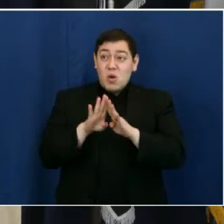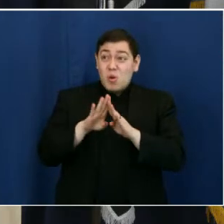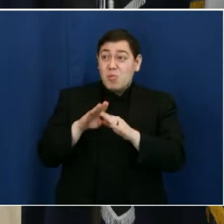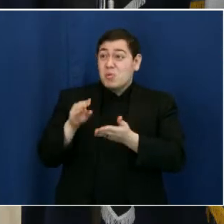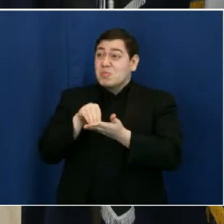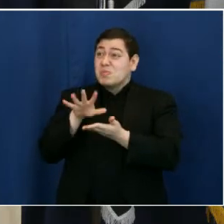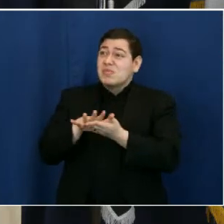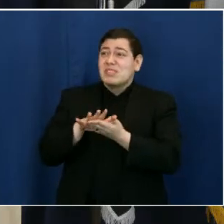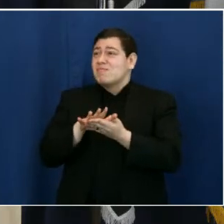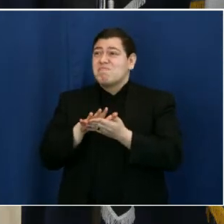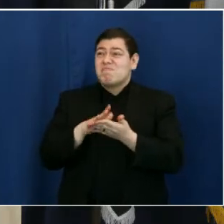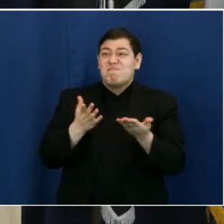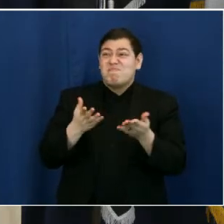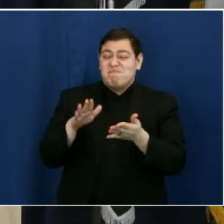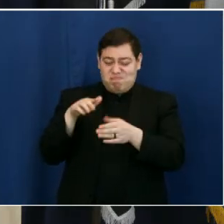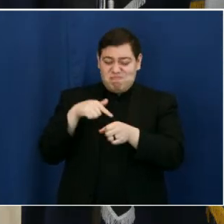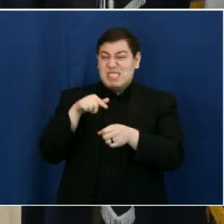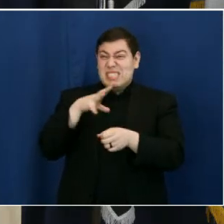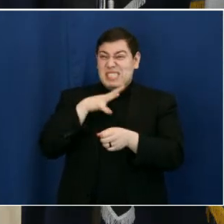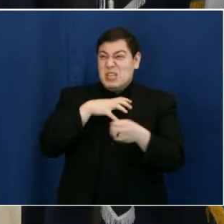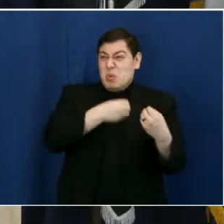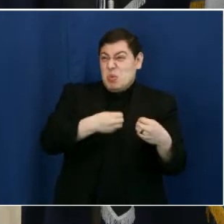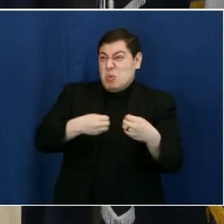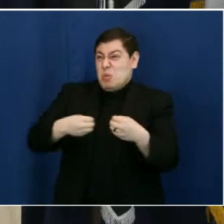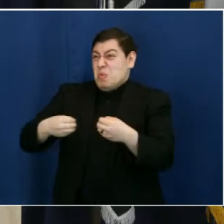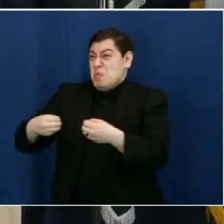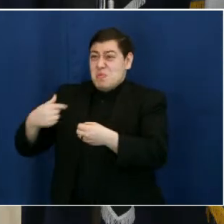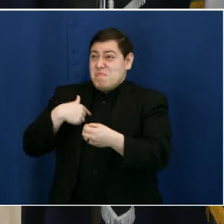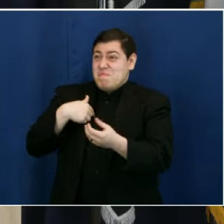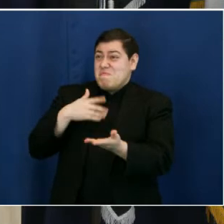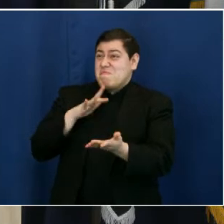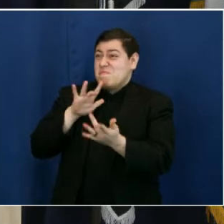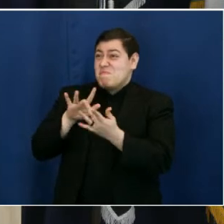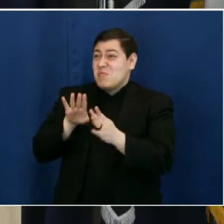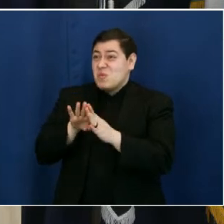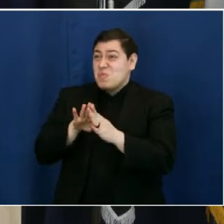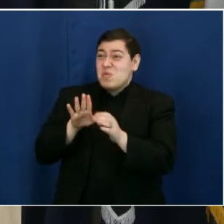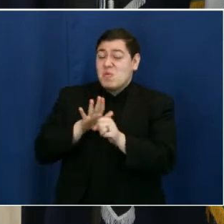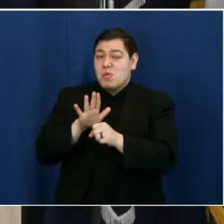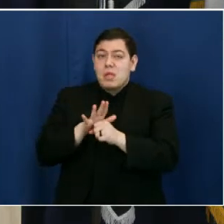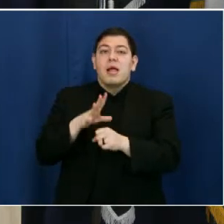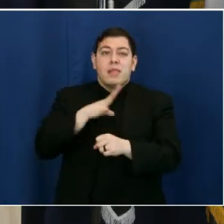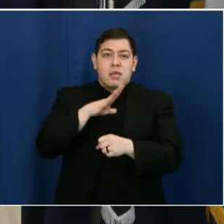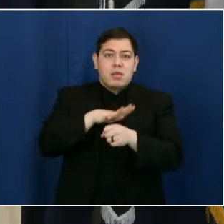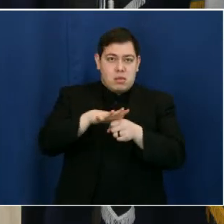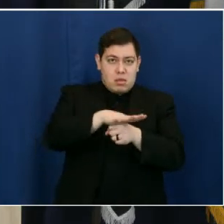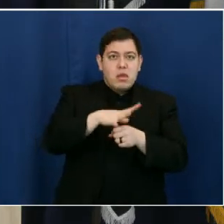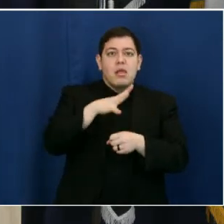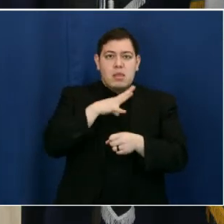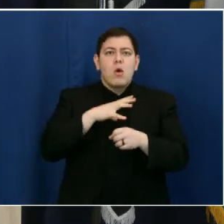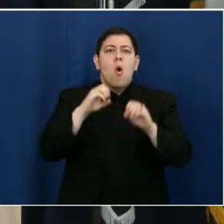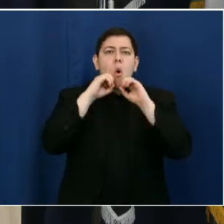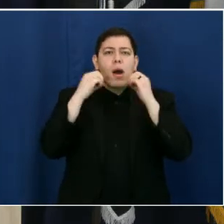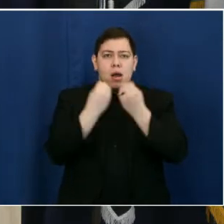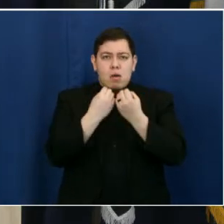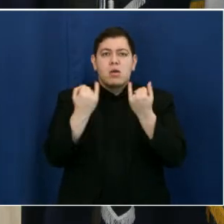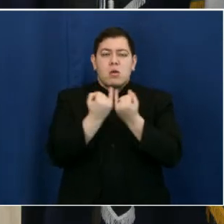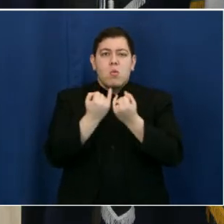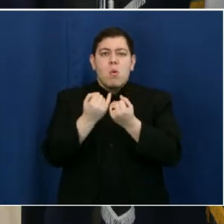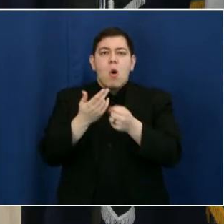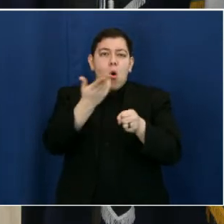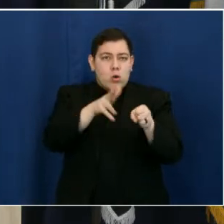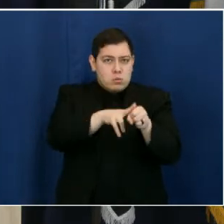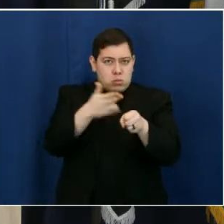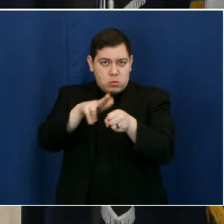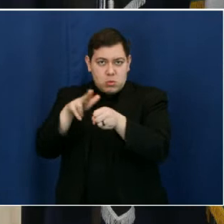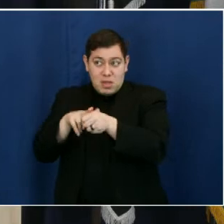cita. Hemos estado trabajando también junto con las organizaciones y las clínicas de la comunidad, específicamente en las